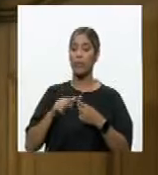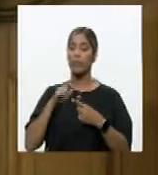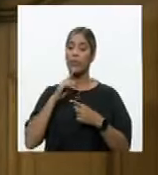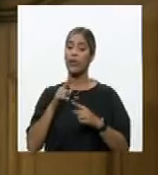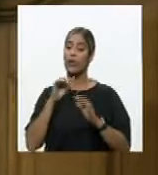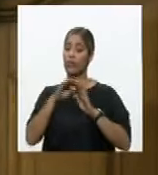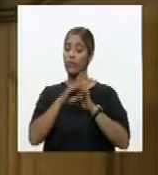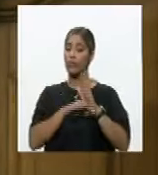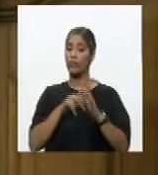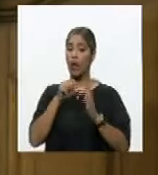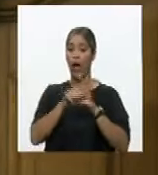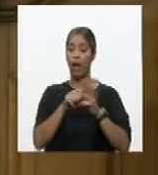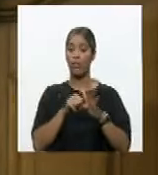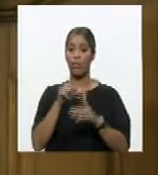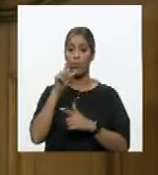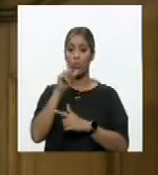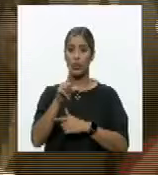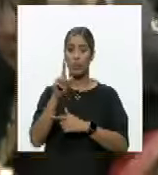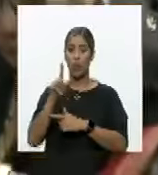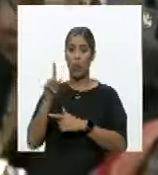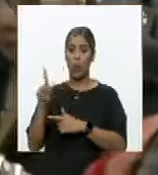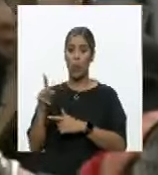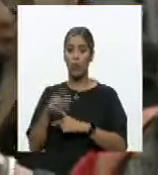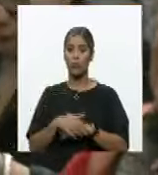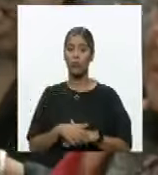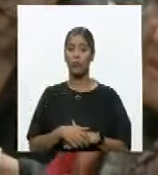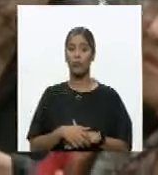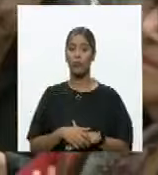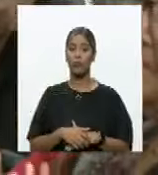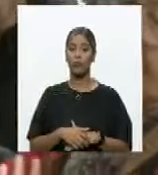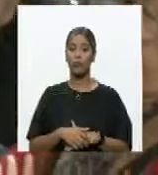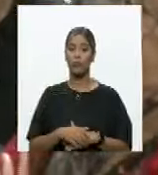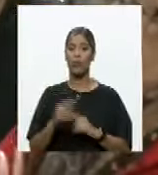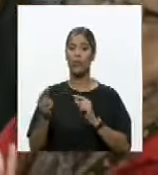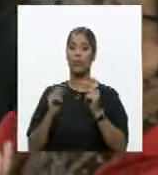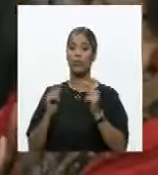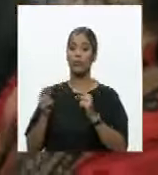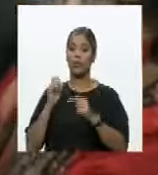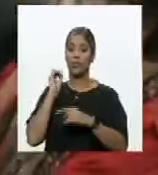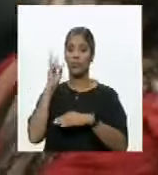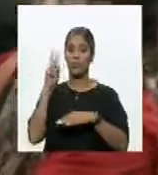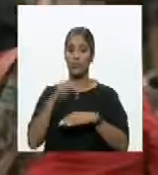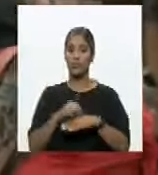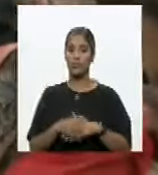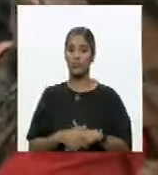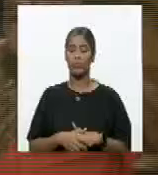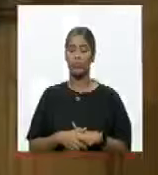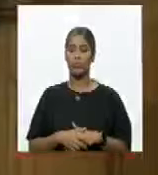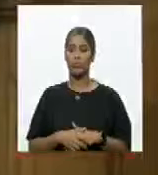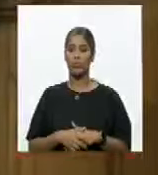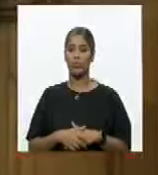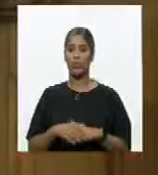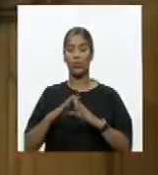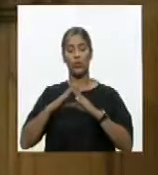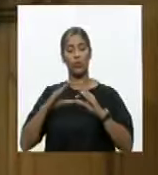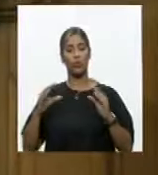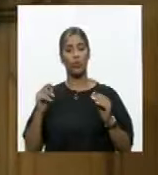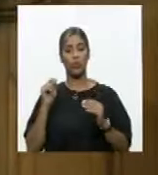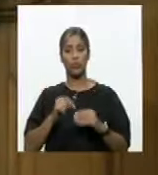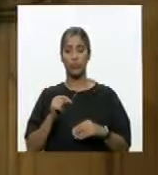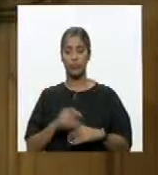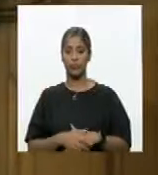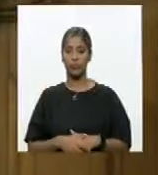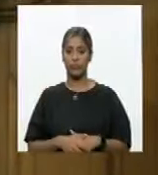con lo previsto en el artículo 111 del Reglamento Interior y de debates de la Asamblea Nacional. Esto es la propuesta del orden del día,